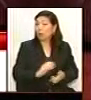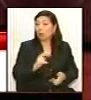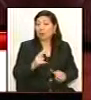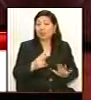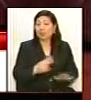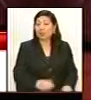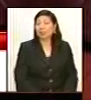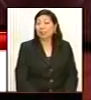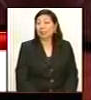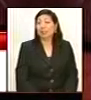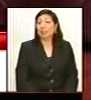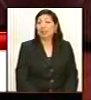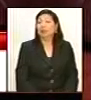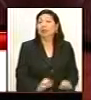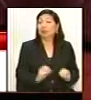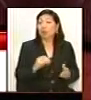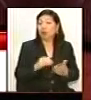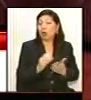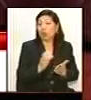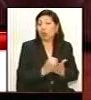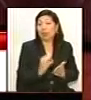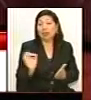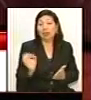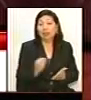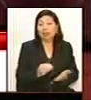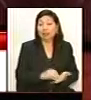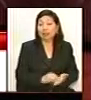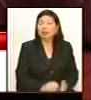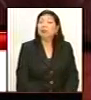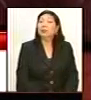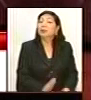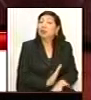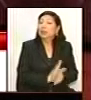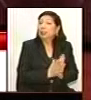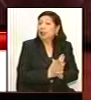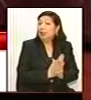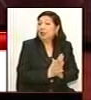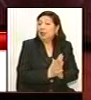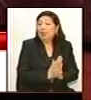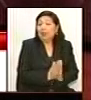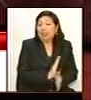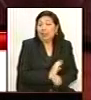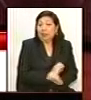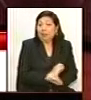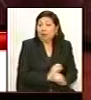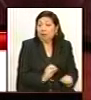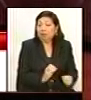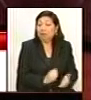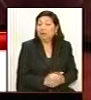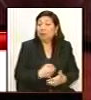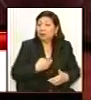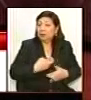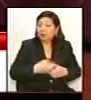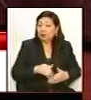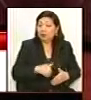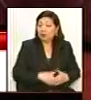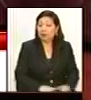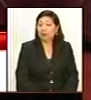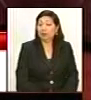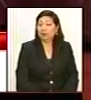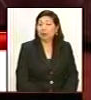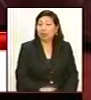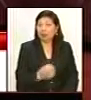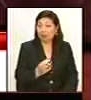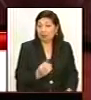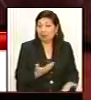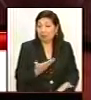2017... y hizo unas contrataciones sin adquisiciones, sin tipo de proceso de selección, cree